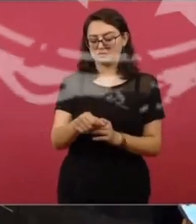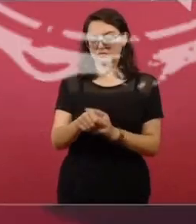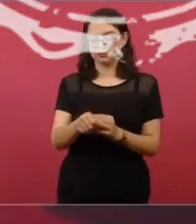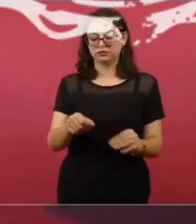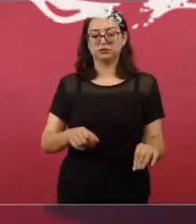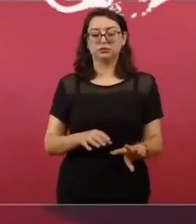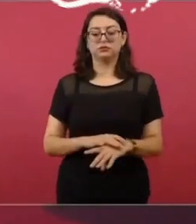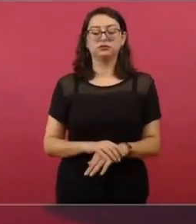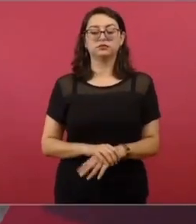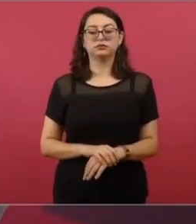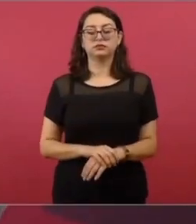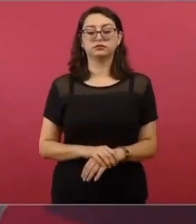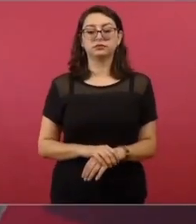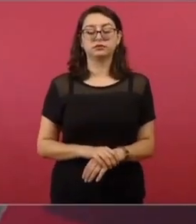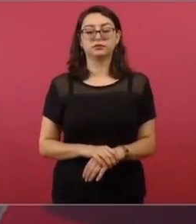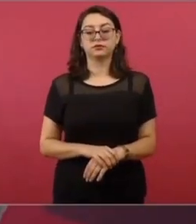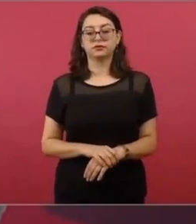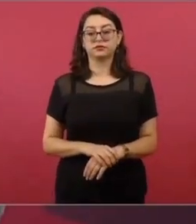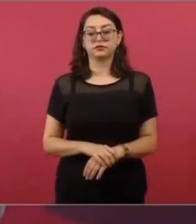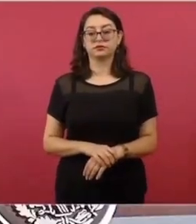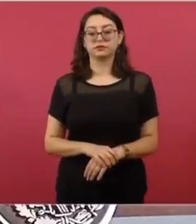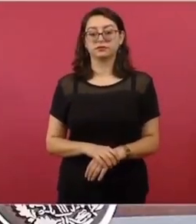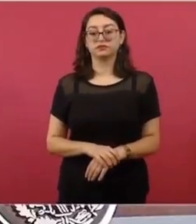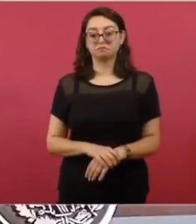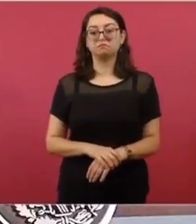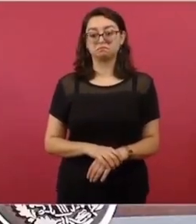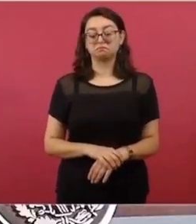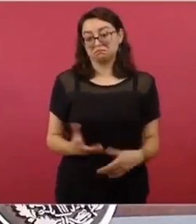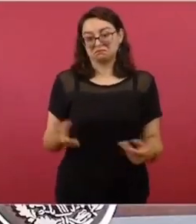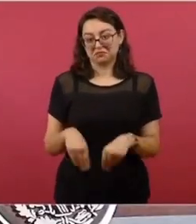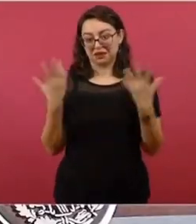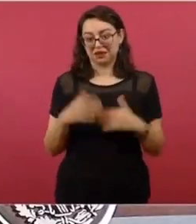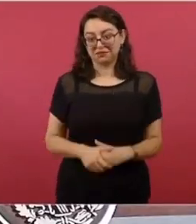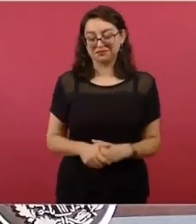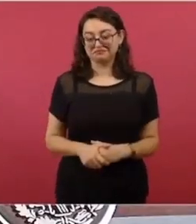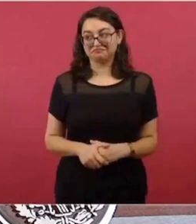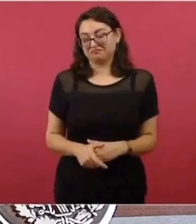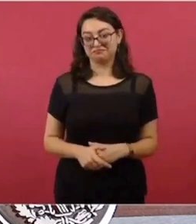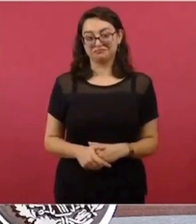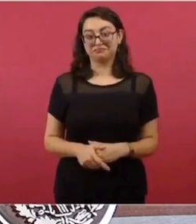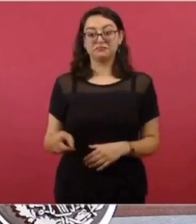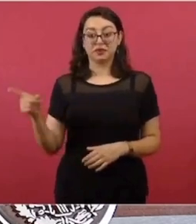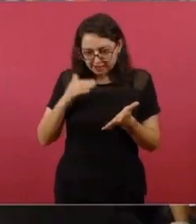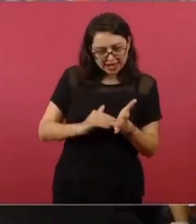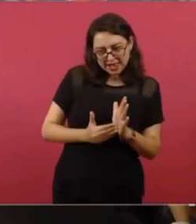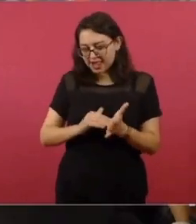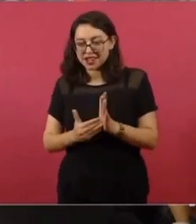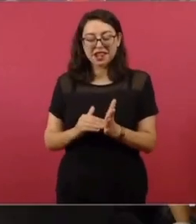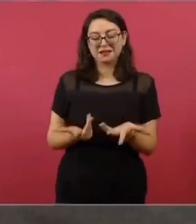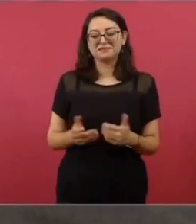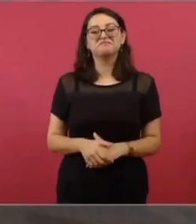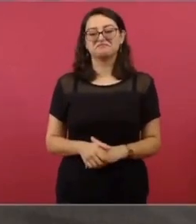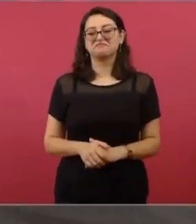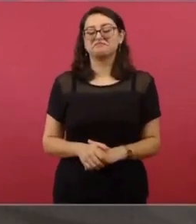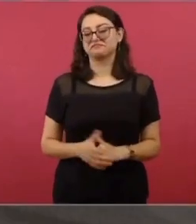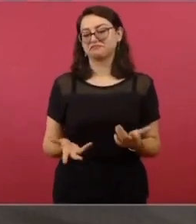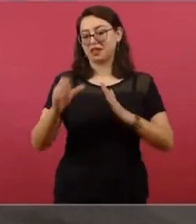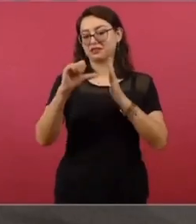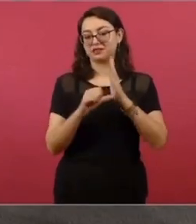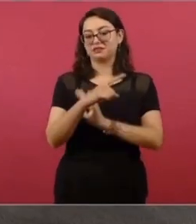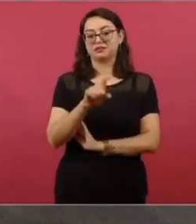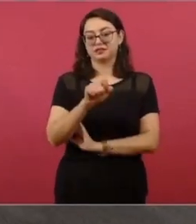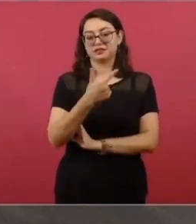Pues que era de esperarse una respuesta así. Leguleya. Porque es muy claro el